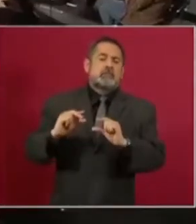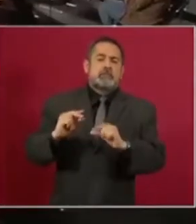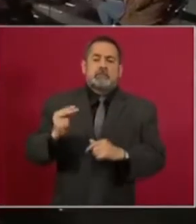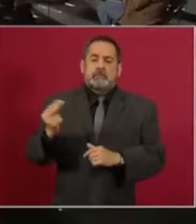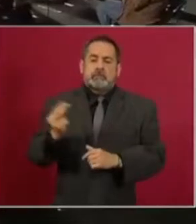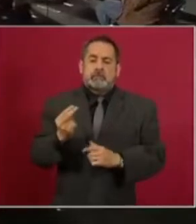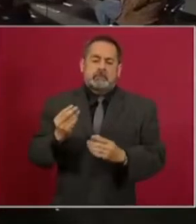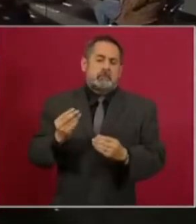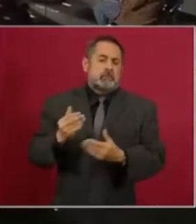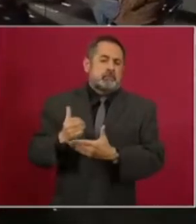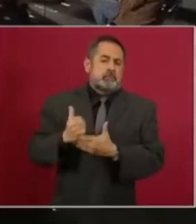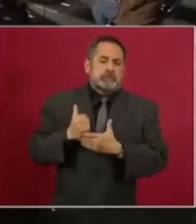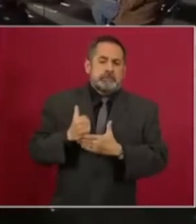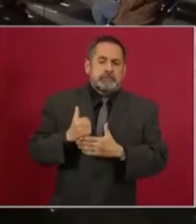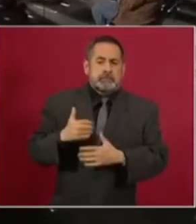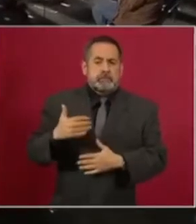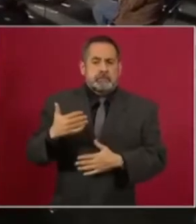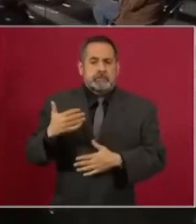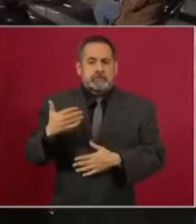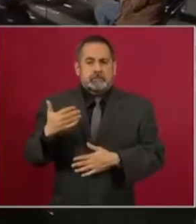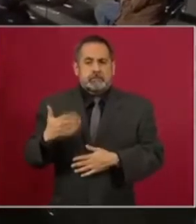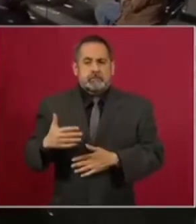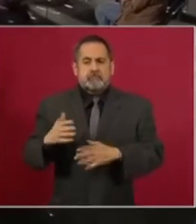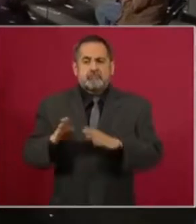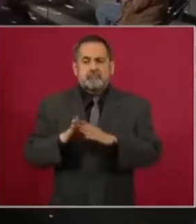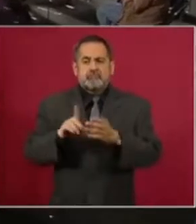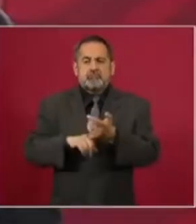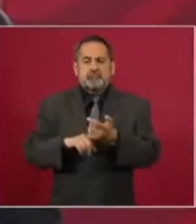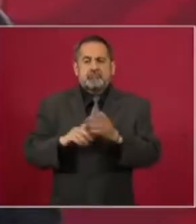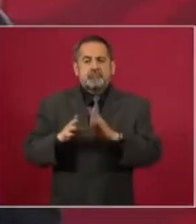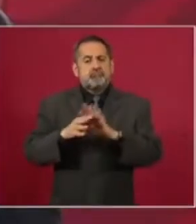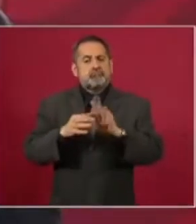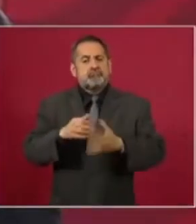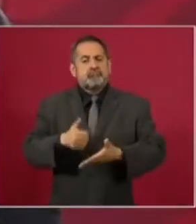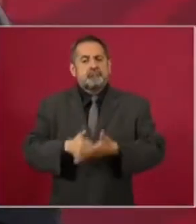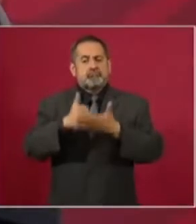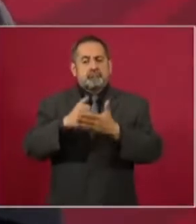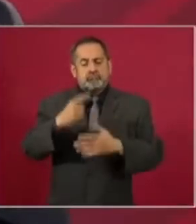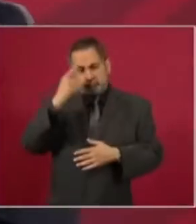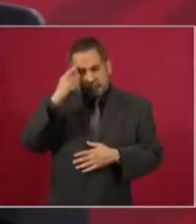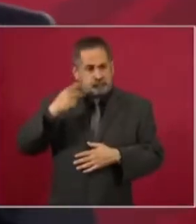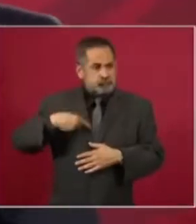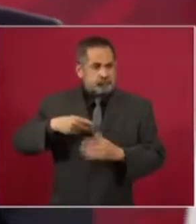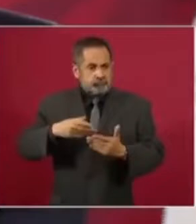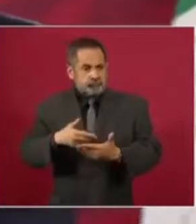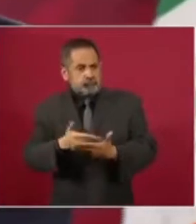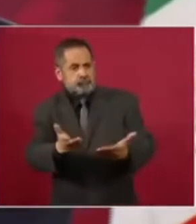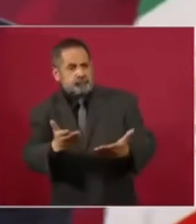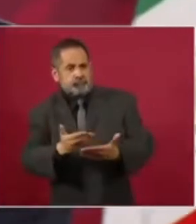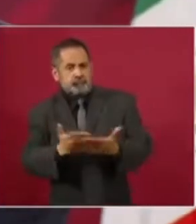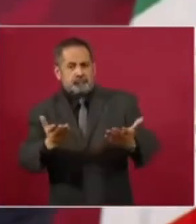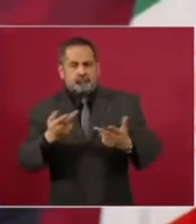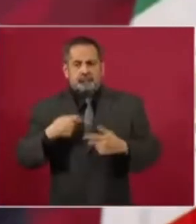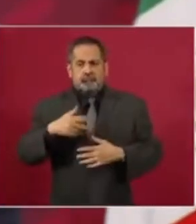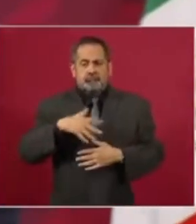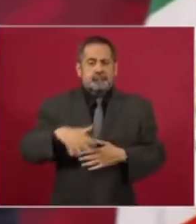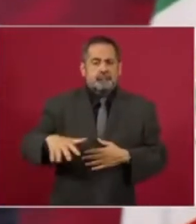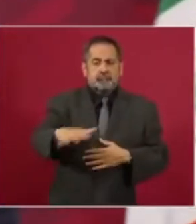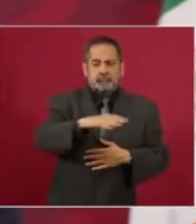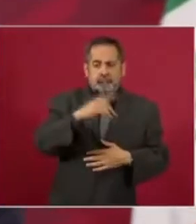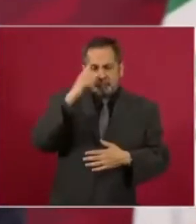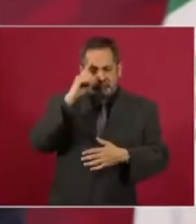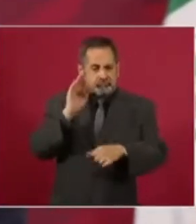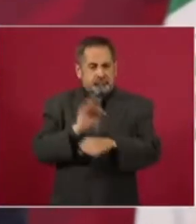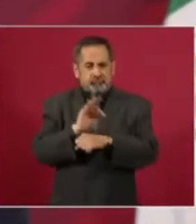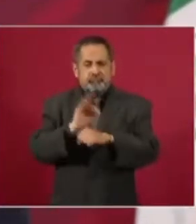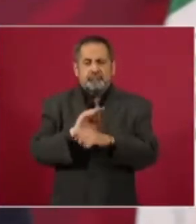se puso a disposición de la gente para proteger a